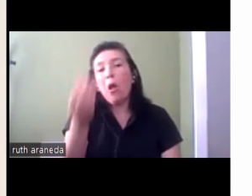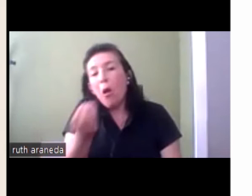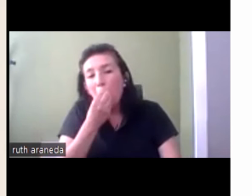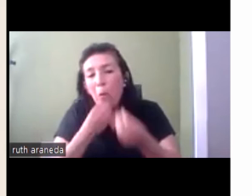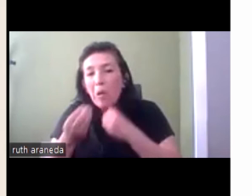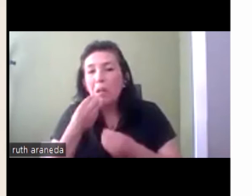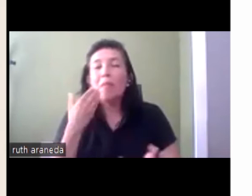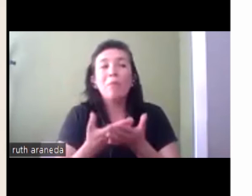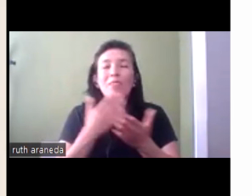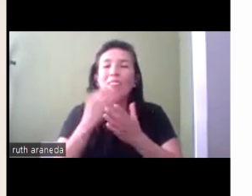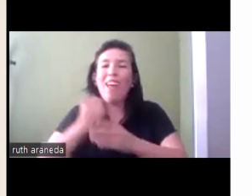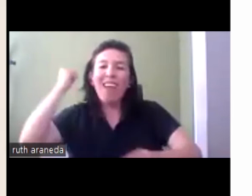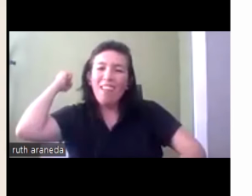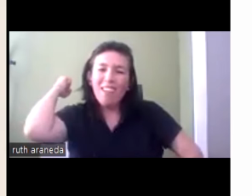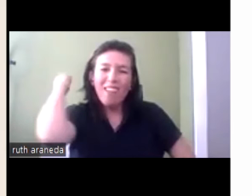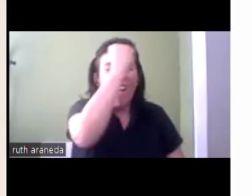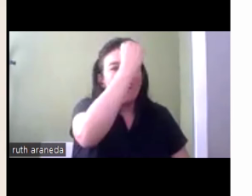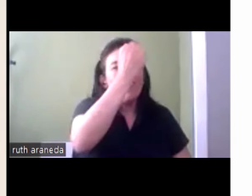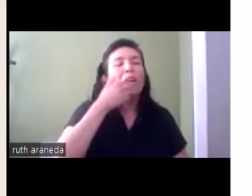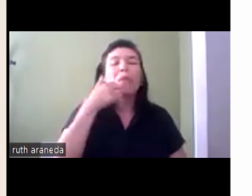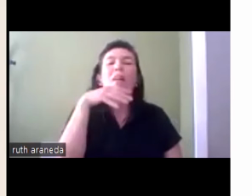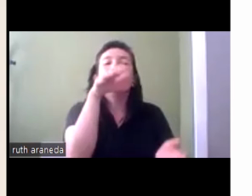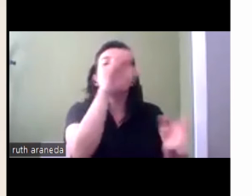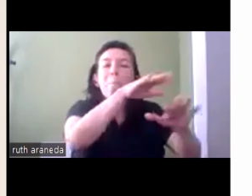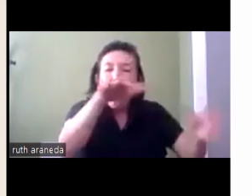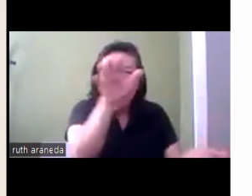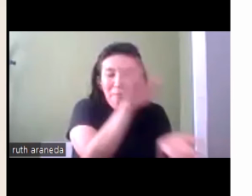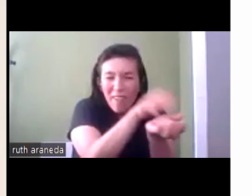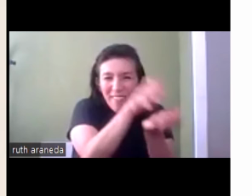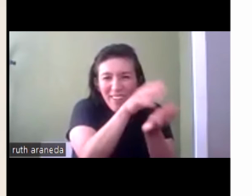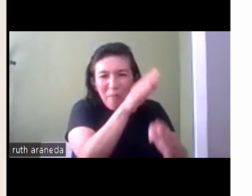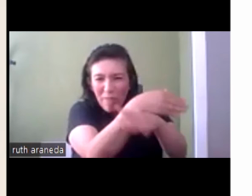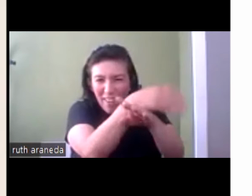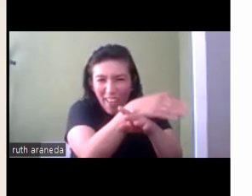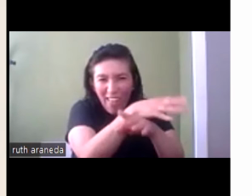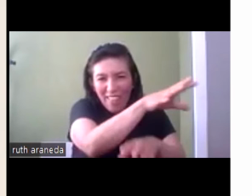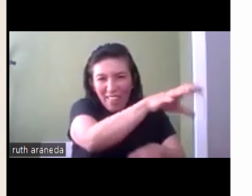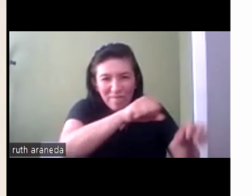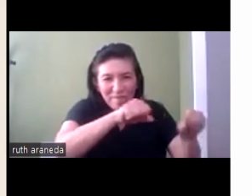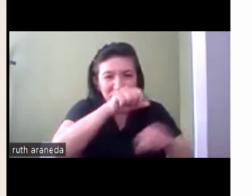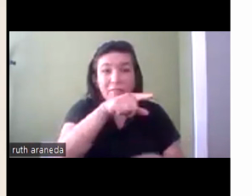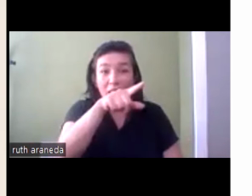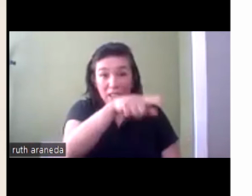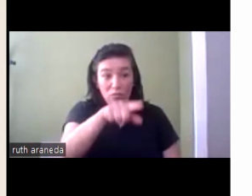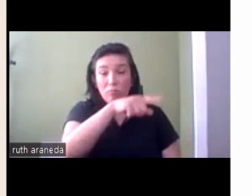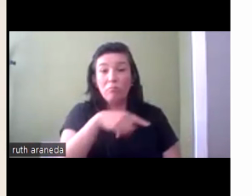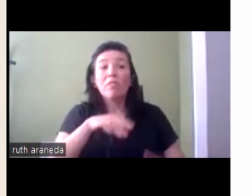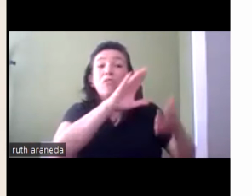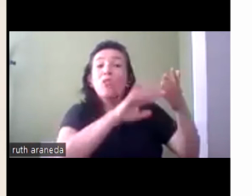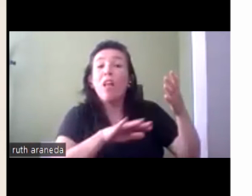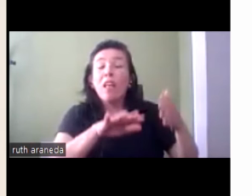y recolección de recursos terrestres y marinos. Cabe destacar acá que si bien se han caracterizado como sociedades con un escaso nivel